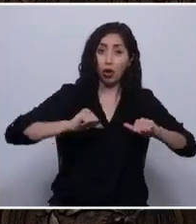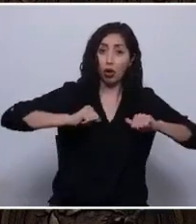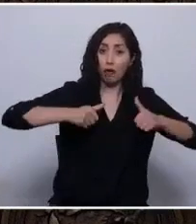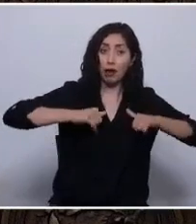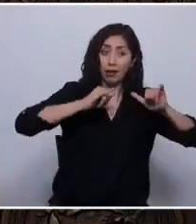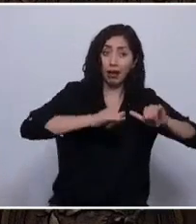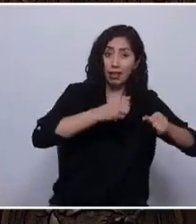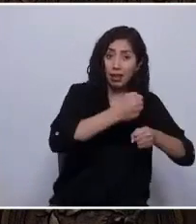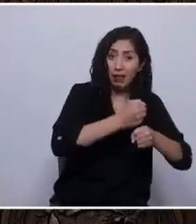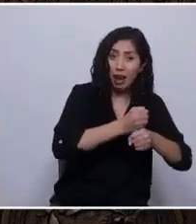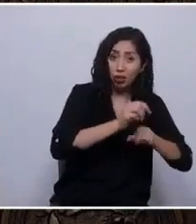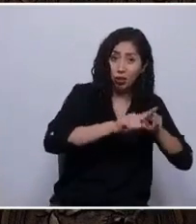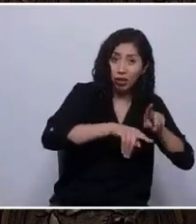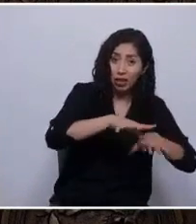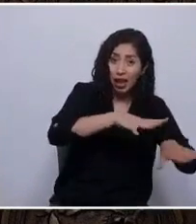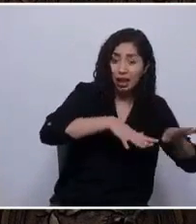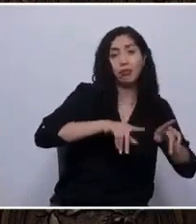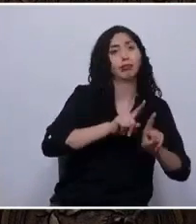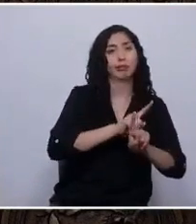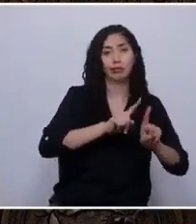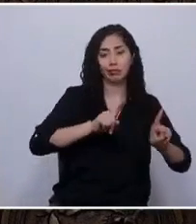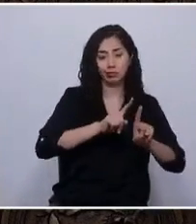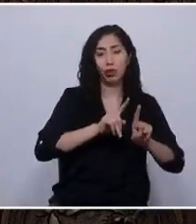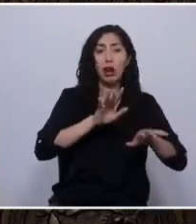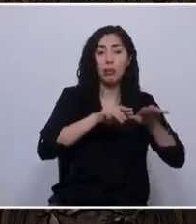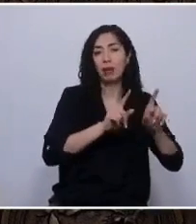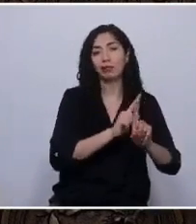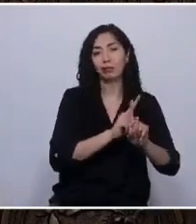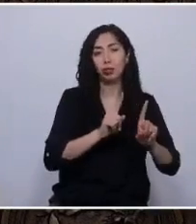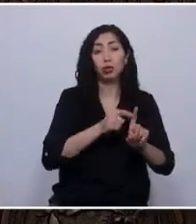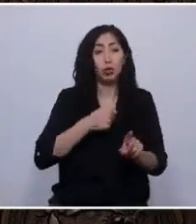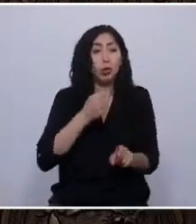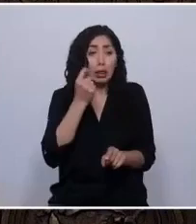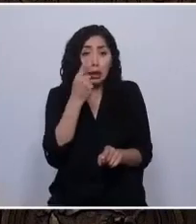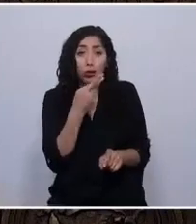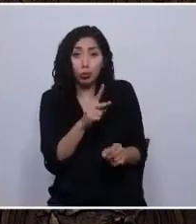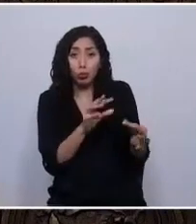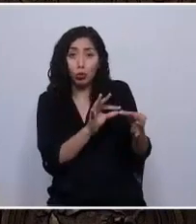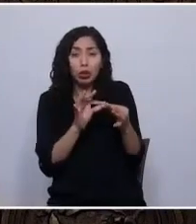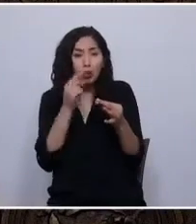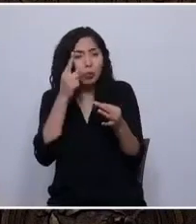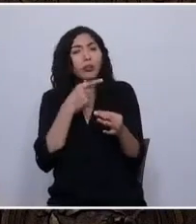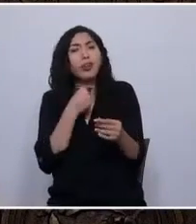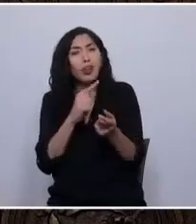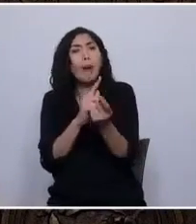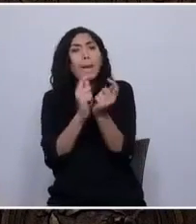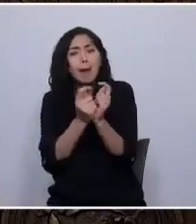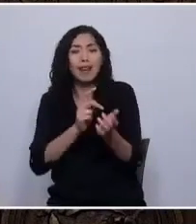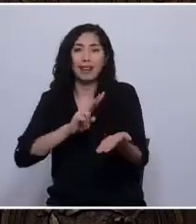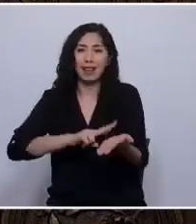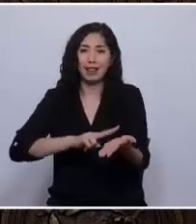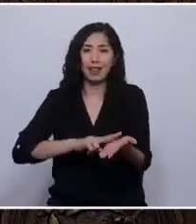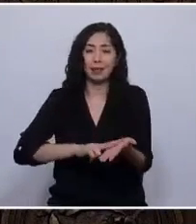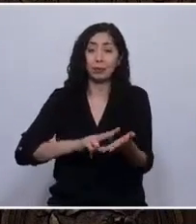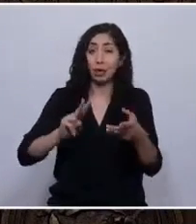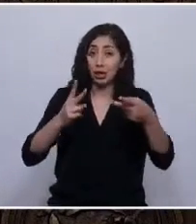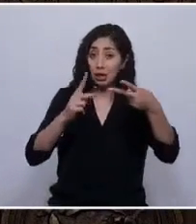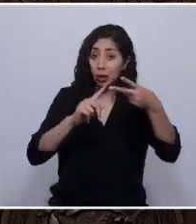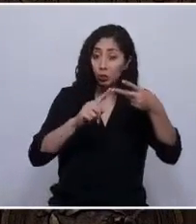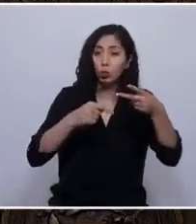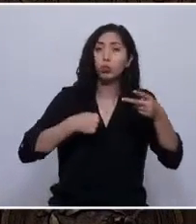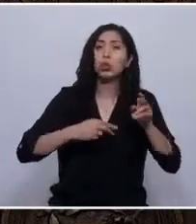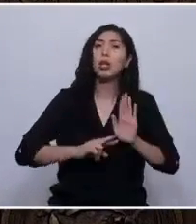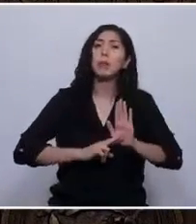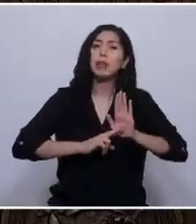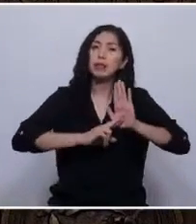los animales, y aunque puedo entender sus razones, me gustaría ayudar a cambiar esa realidad. Segundo, porque represento a una cara